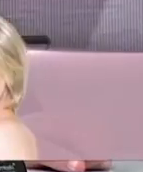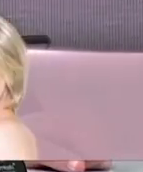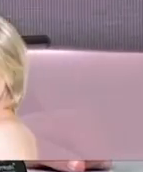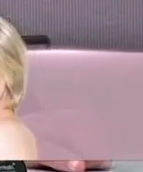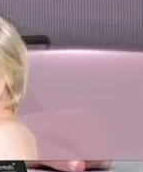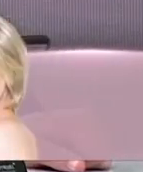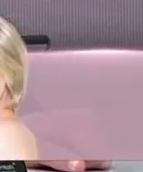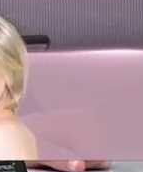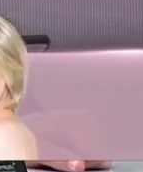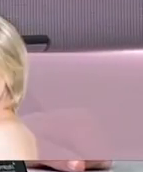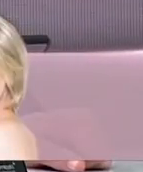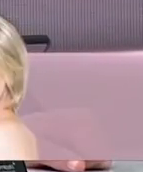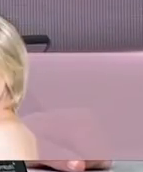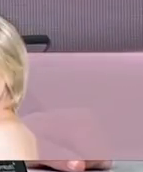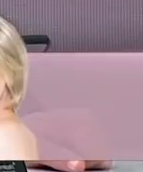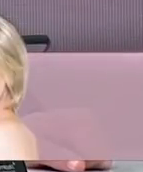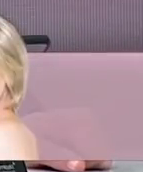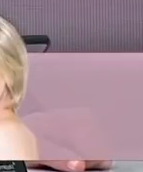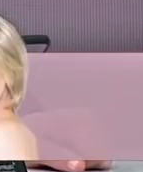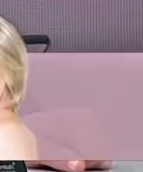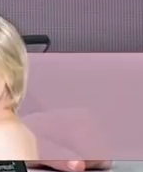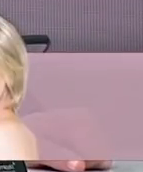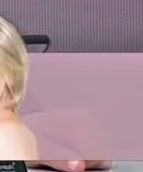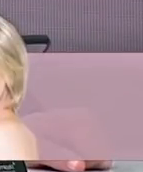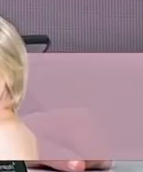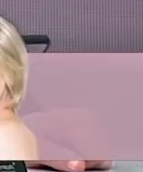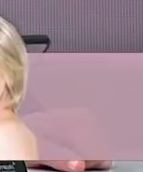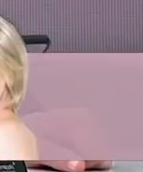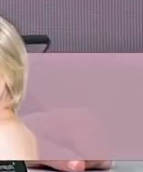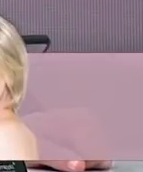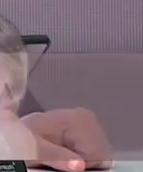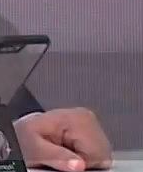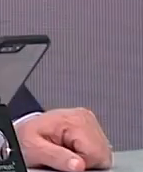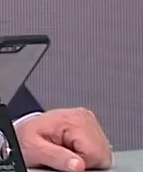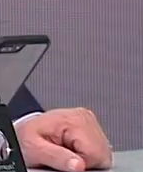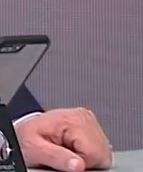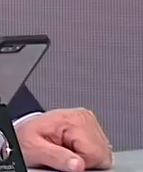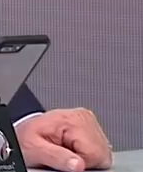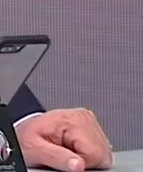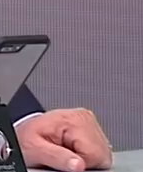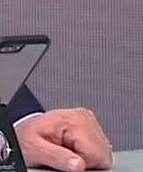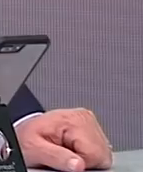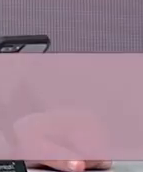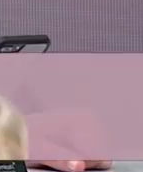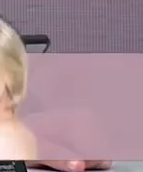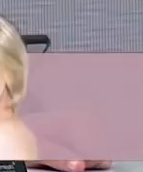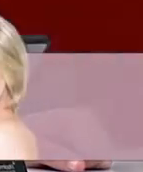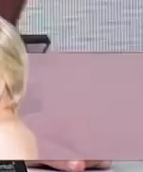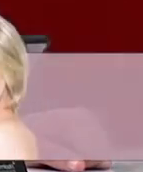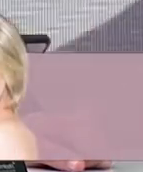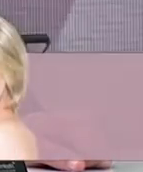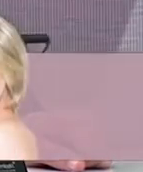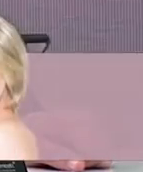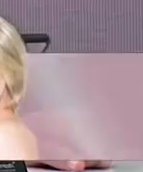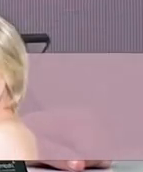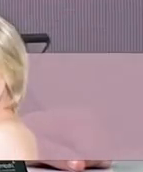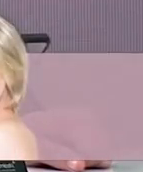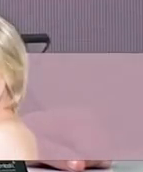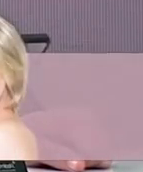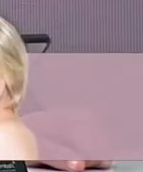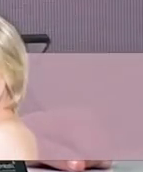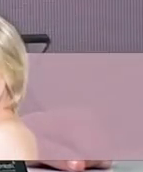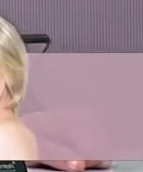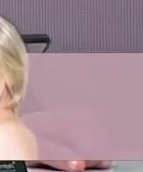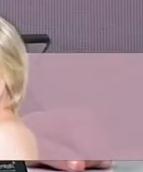ustedes no les pasa nada y no les duele nada, pero usted no se puede engañar. Cuando usted se baña, cuando usted hace su cuerpo,